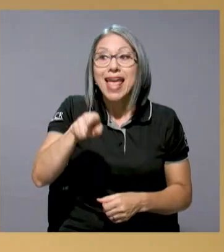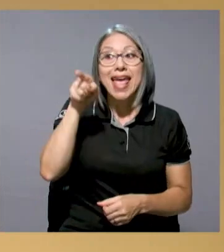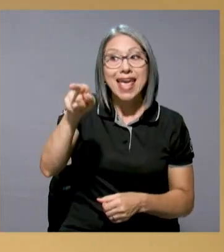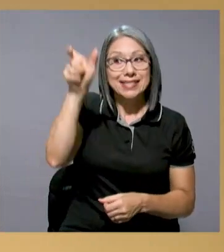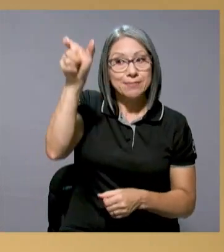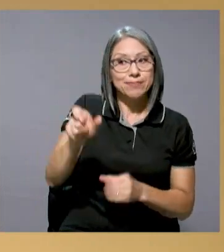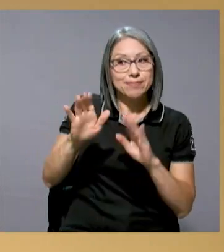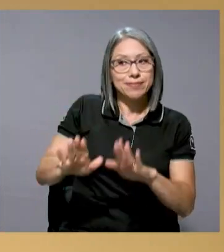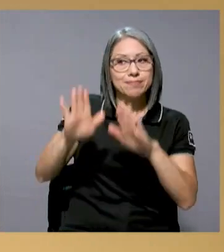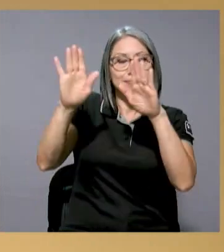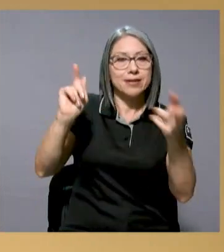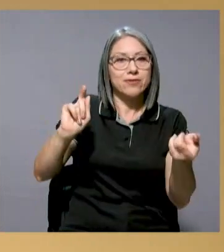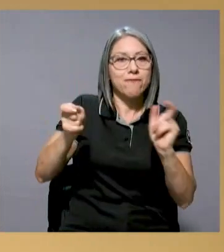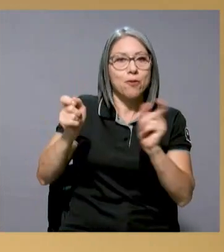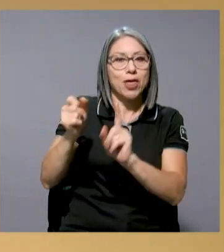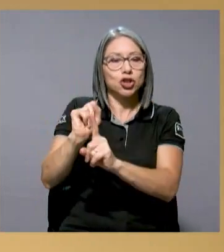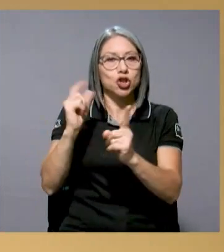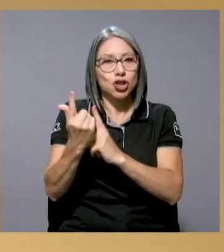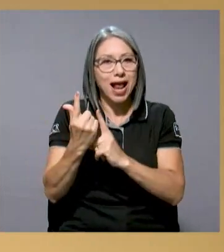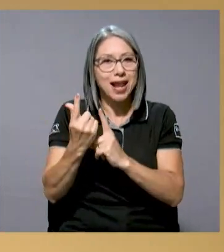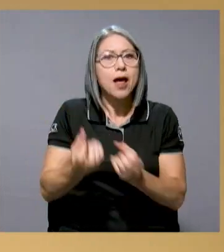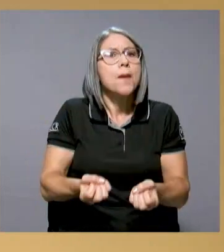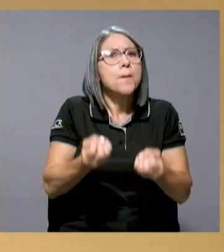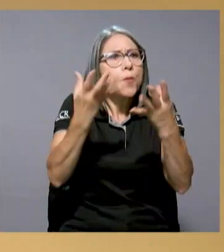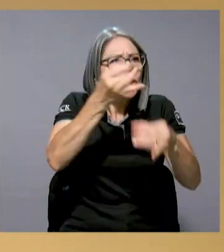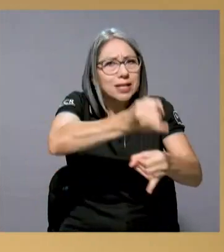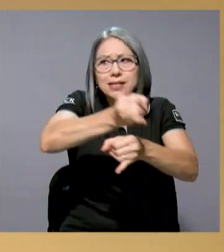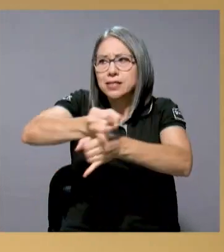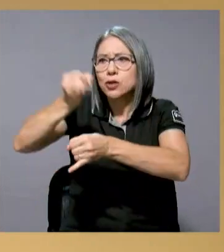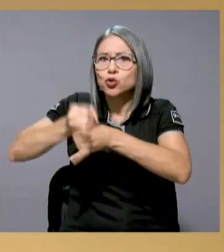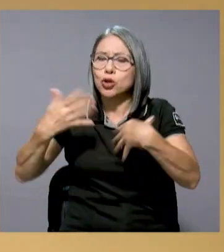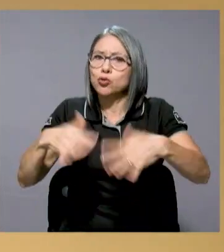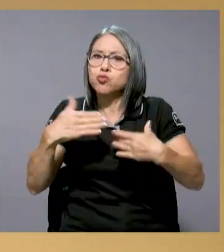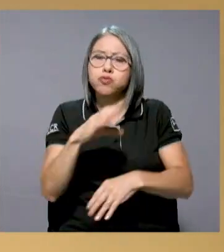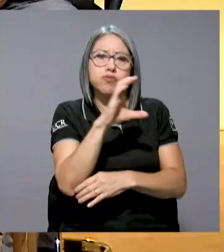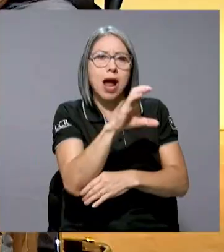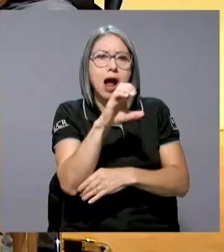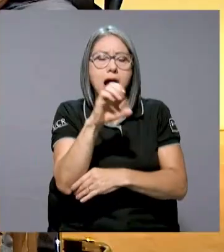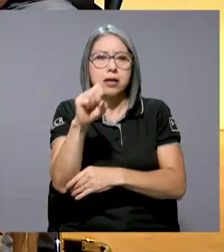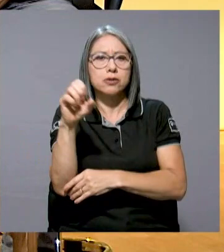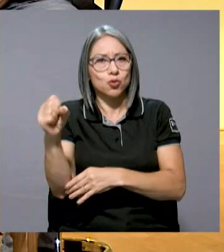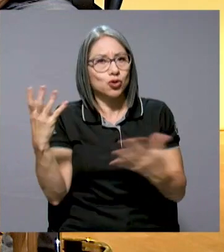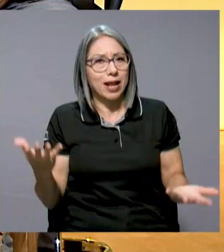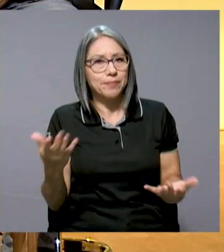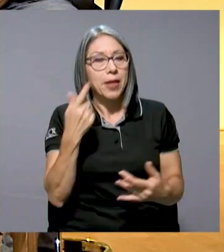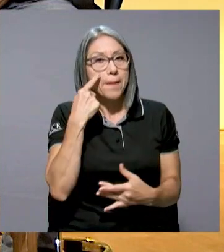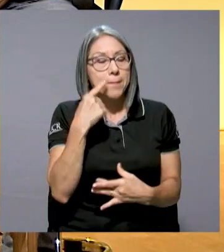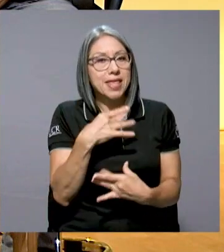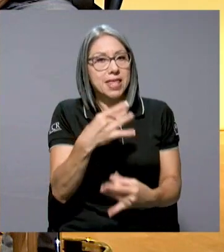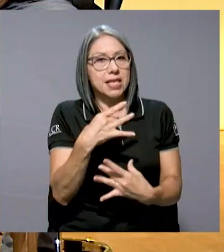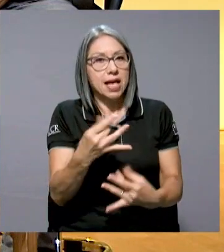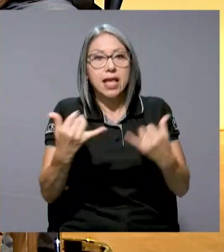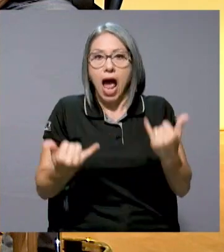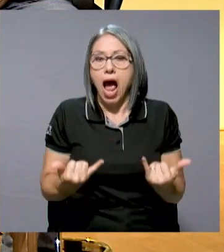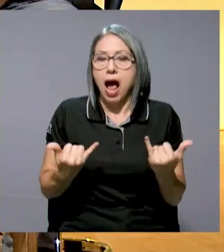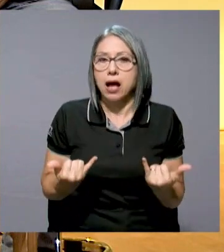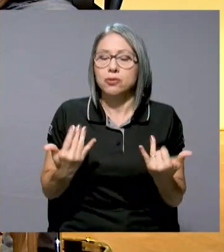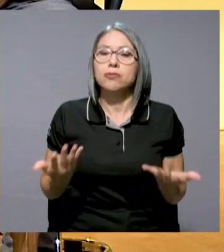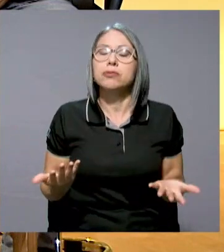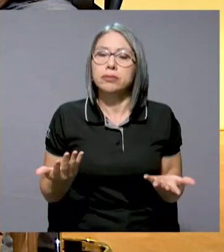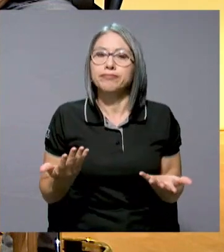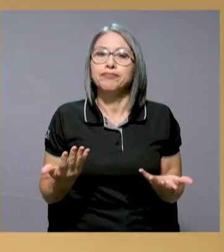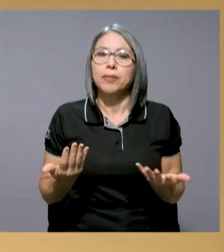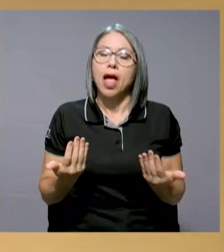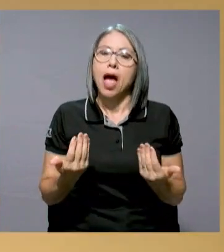social, y de muchas otras grandes instituciones, la Caja Costarricense del Seguro Social. Entonces vean qué interesante, que ahora que actualmente